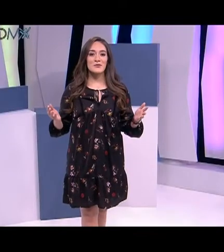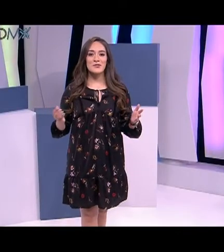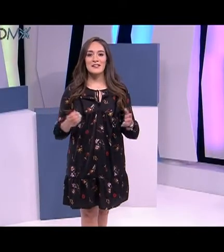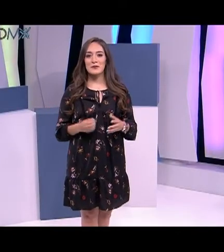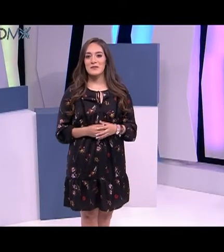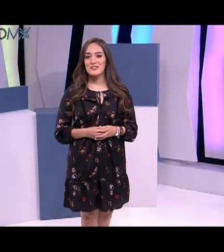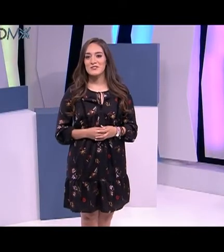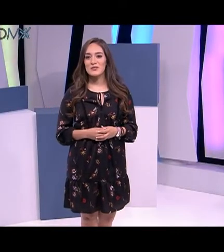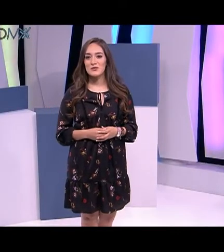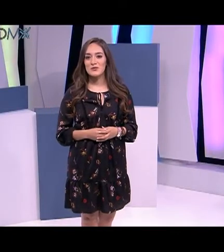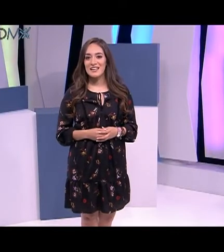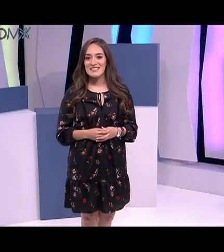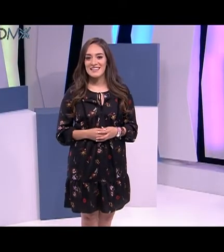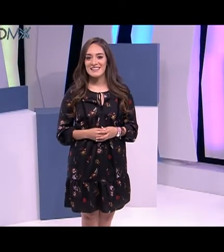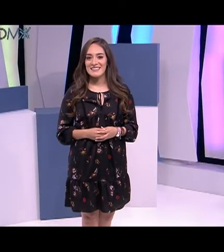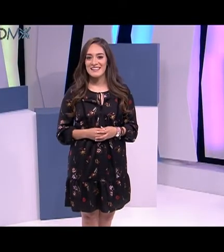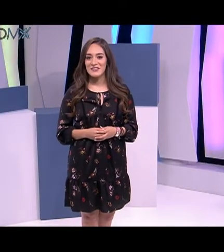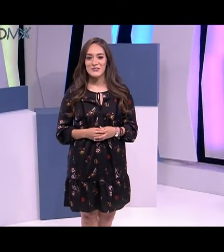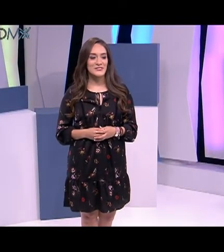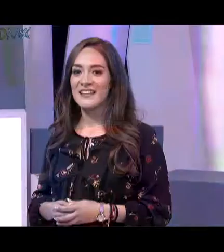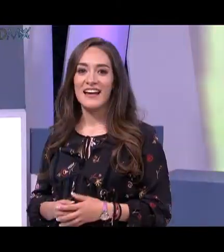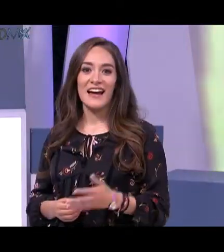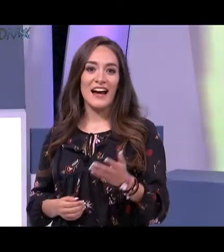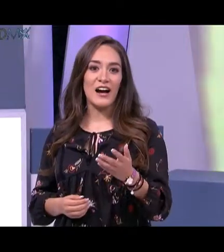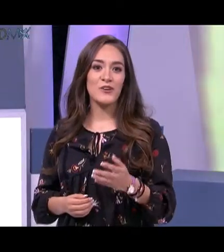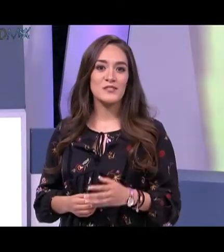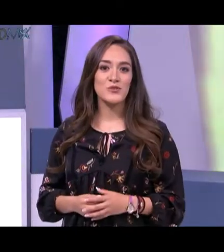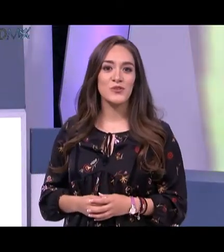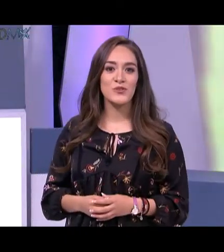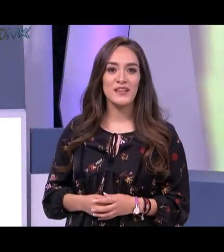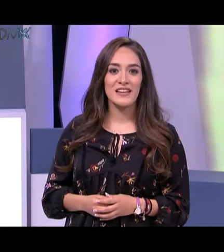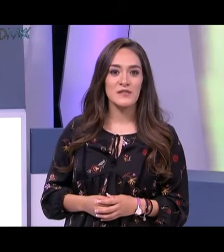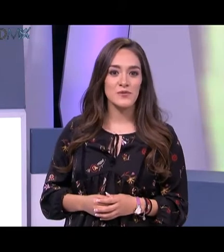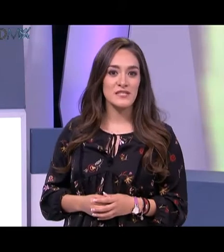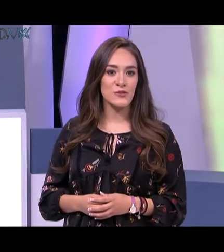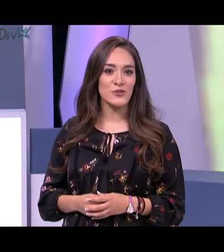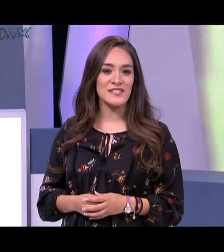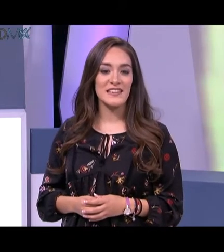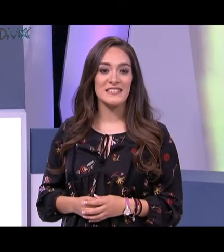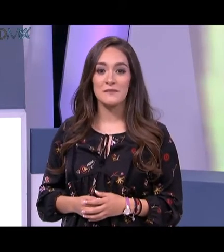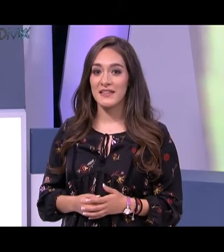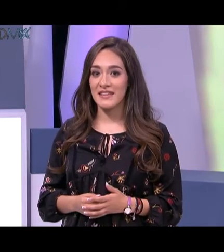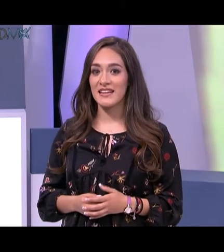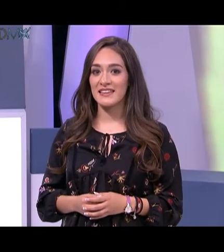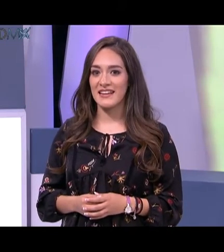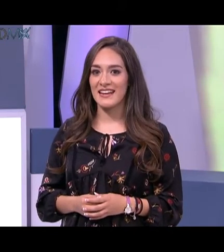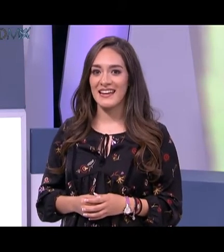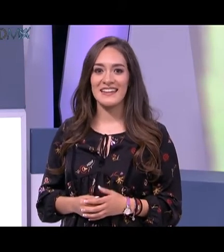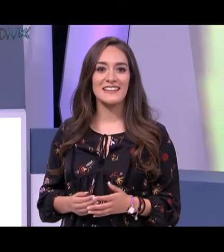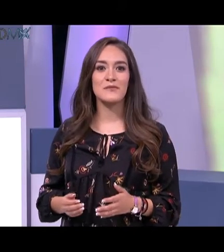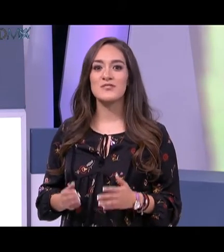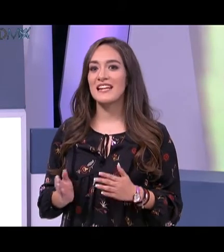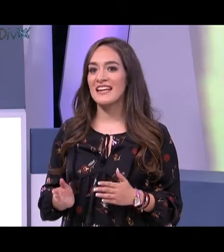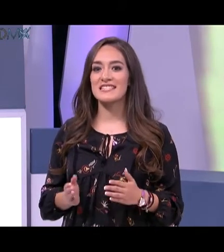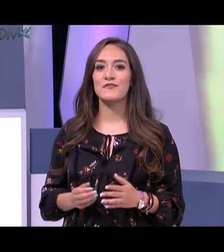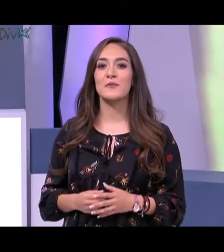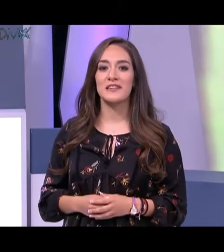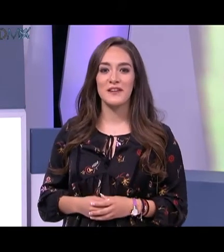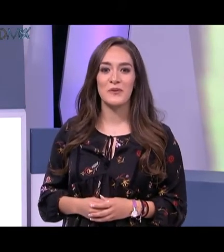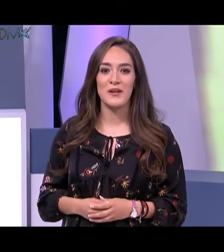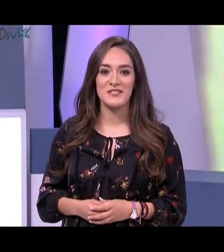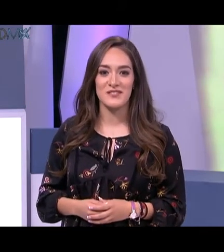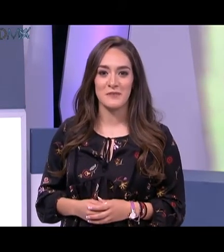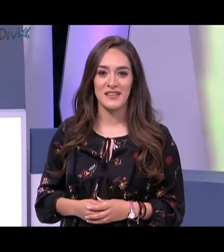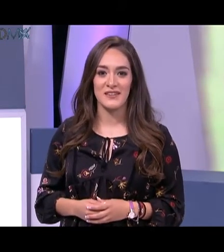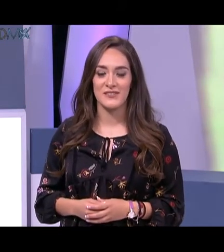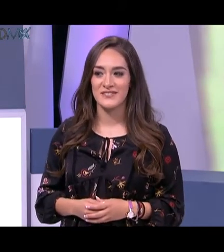Y seguimos con las recomendaciones culturales aquí en Extracto. Ahora es turno de una de las voces autorizadas en materia literaria que tenemos en la Agencia